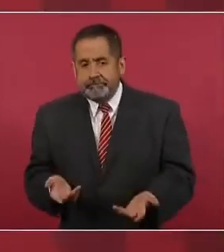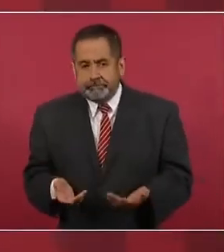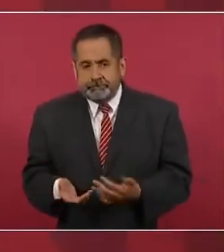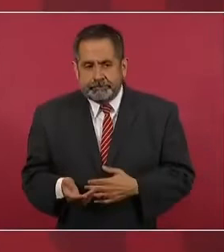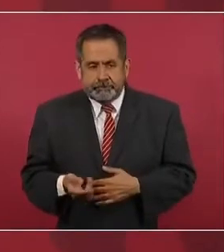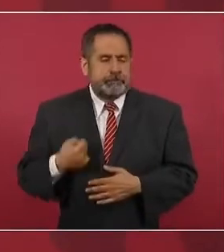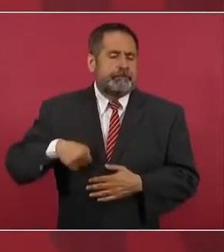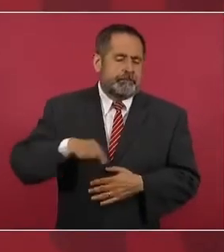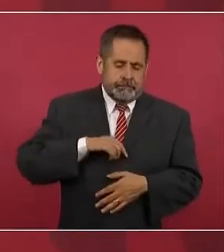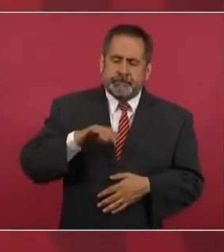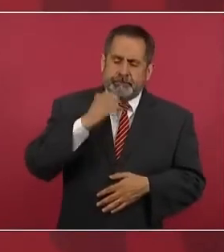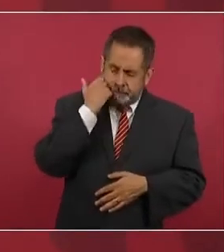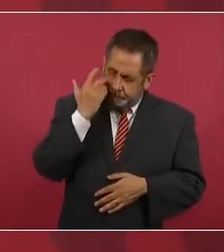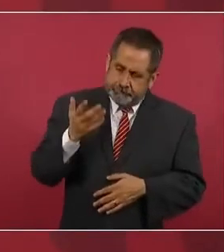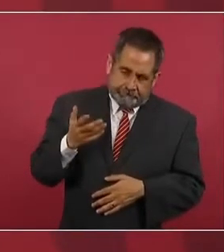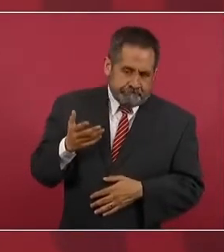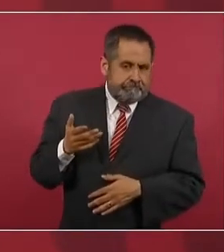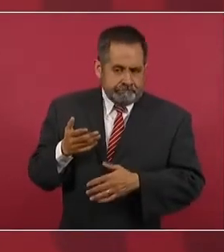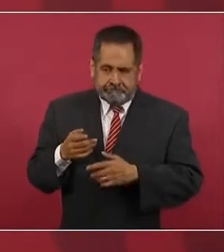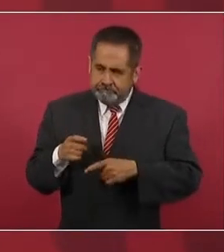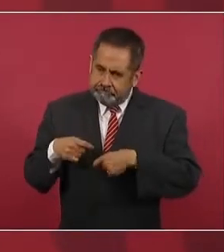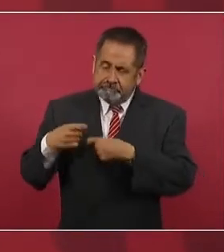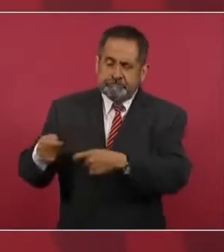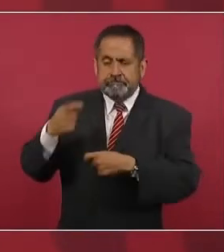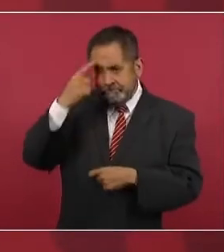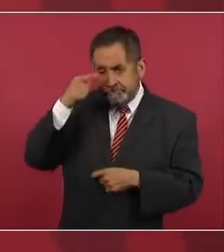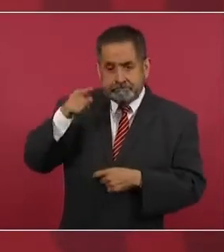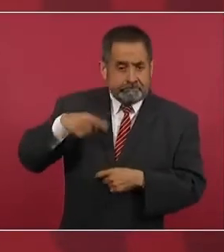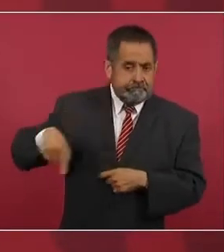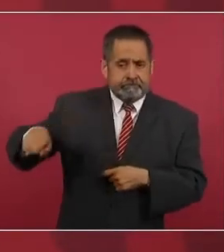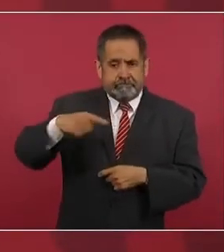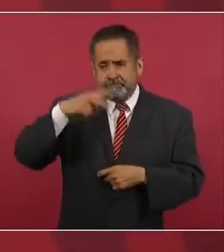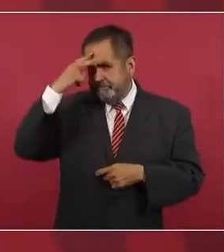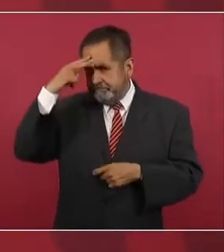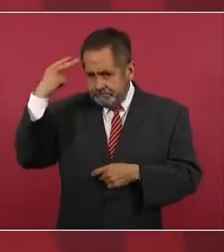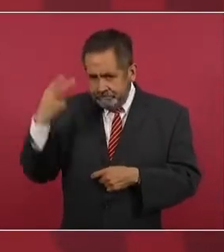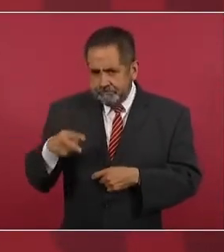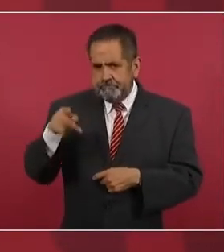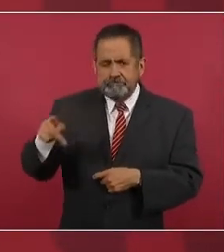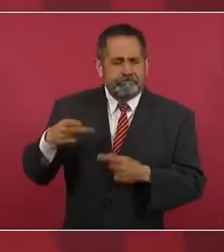nosotros lo que queremos es que el mexicano pueda